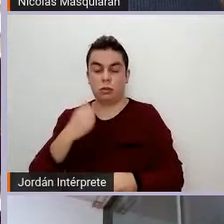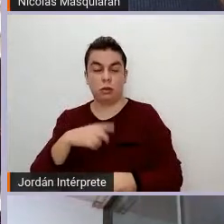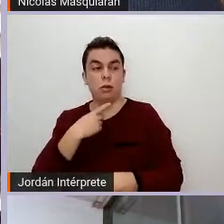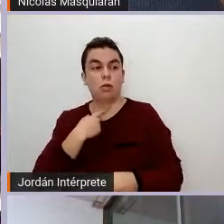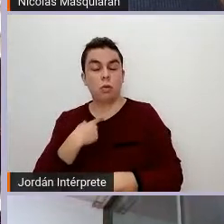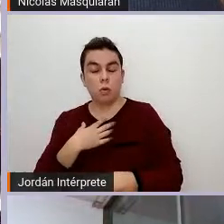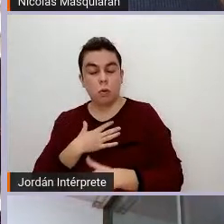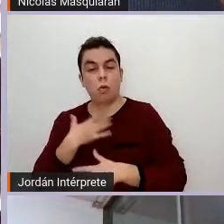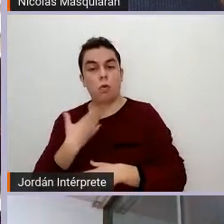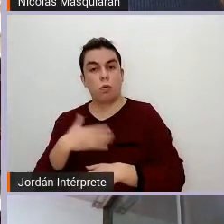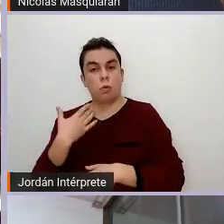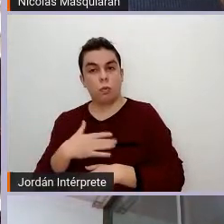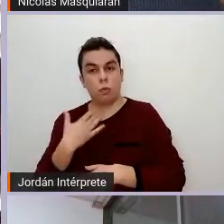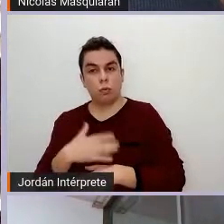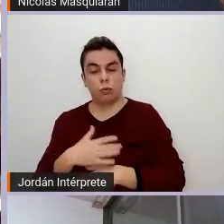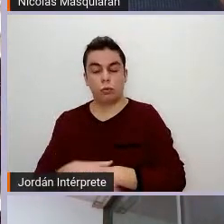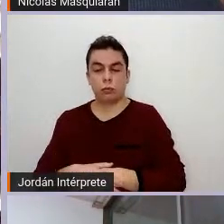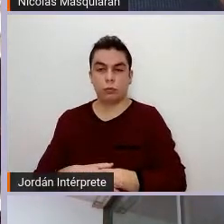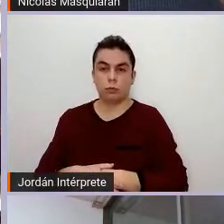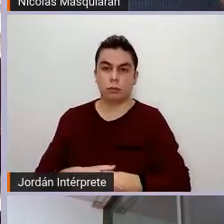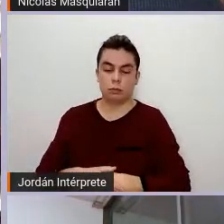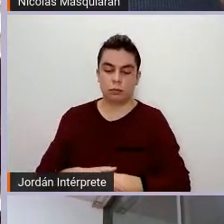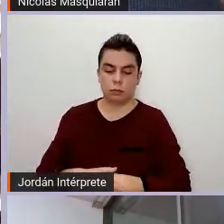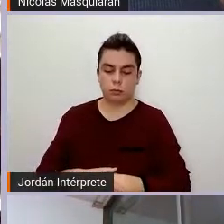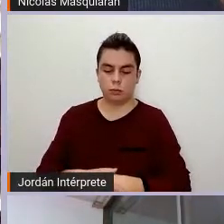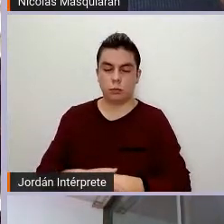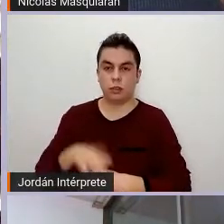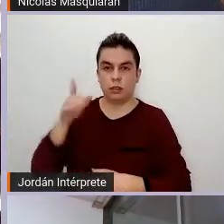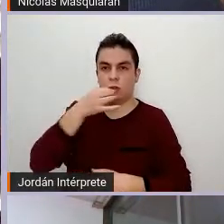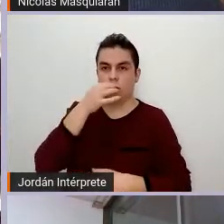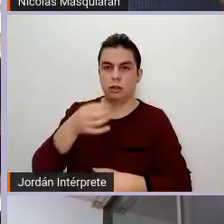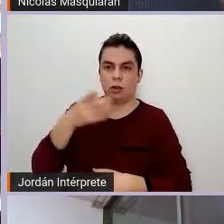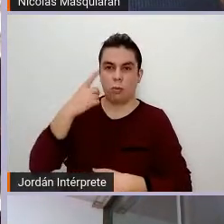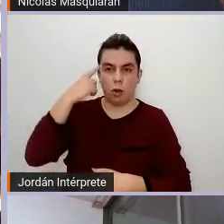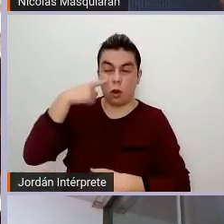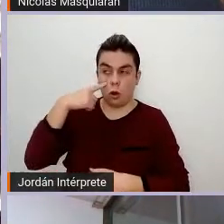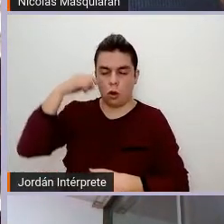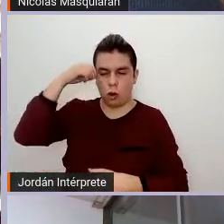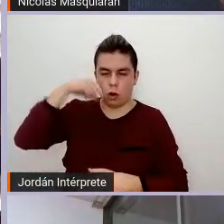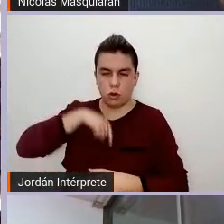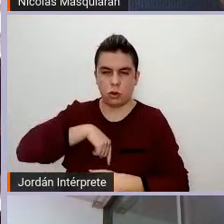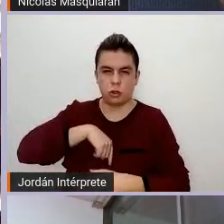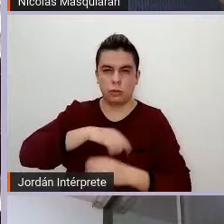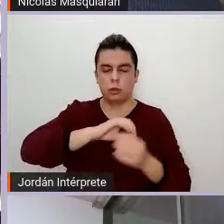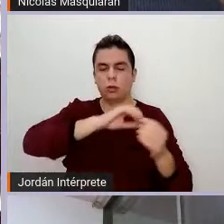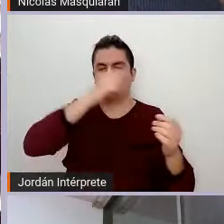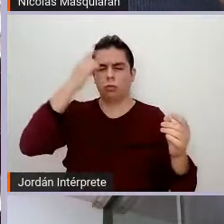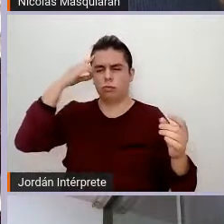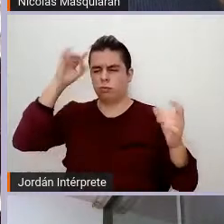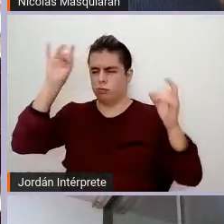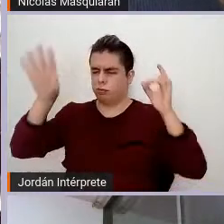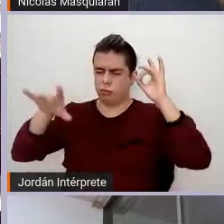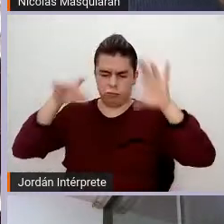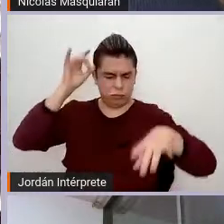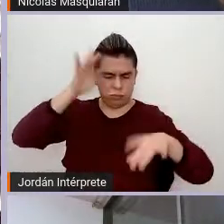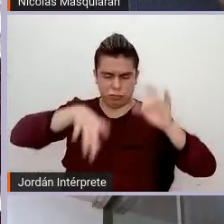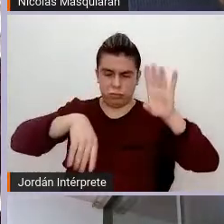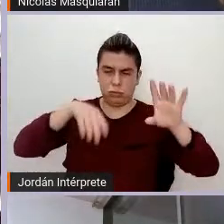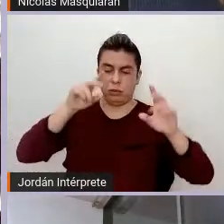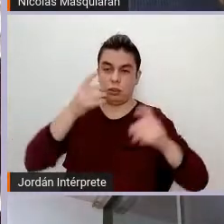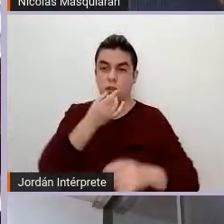escuchado, con tu paseo por el conocimiento, no solamente de Chile, sino que universal. Así es